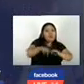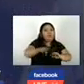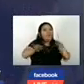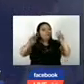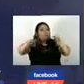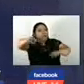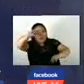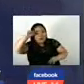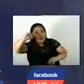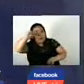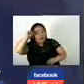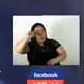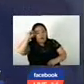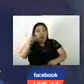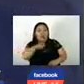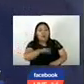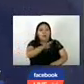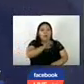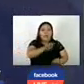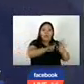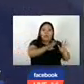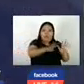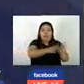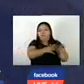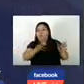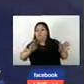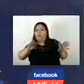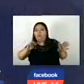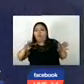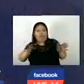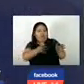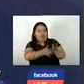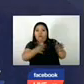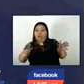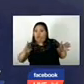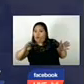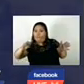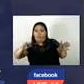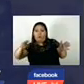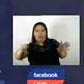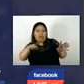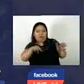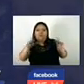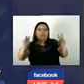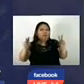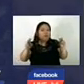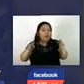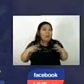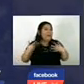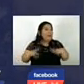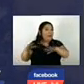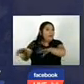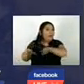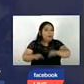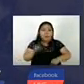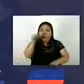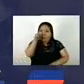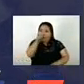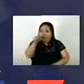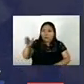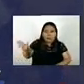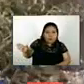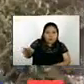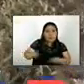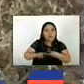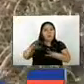operativos policiales durante el periodo 2019-2022 estuvieron principalmente relacionados con incautaciones de marihuana, cocaína